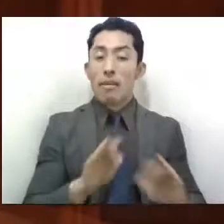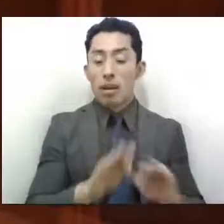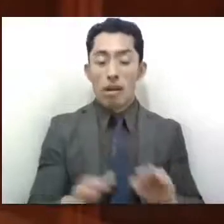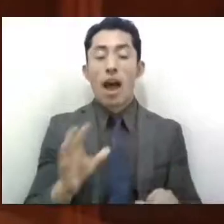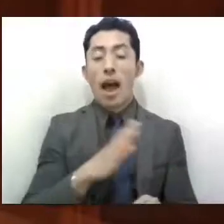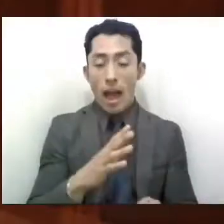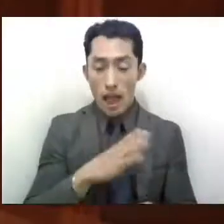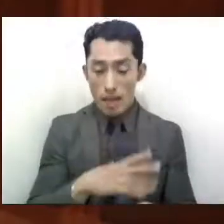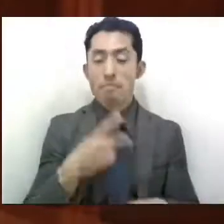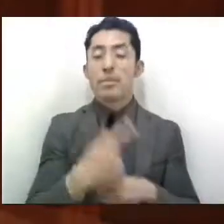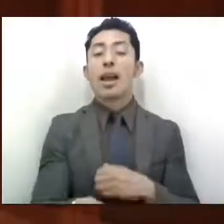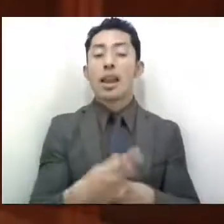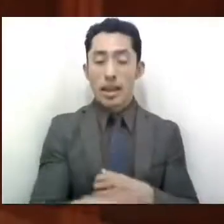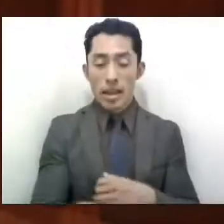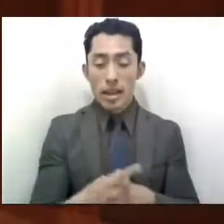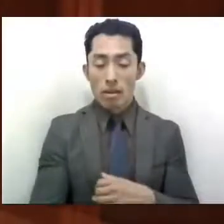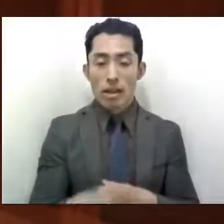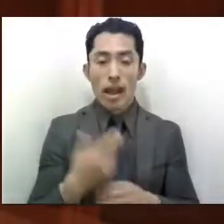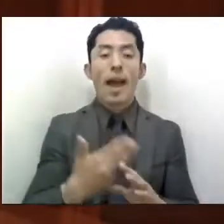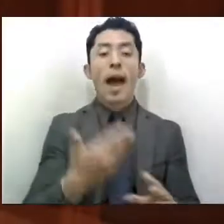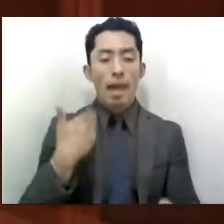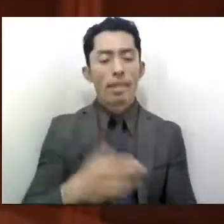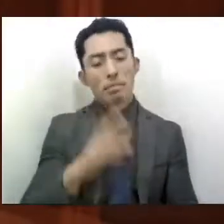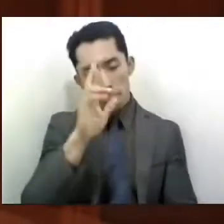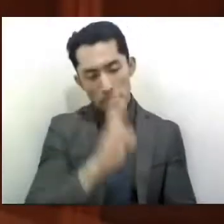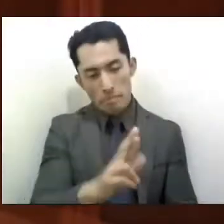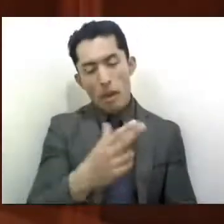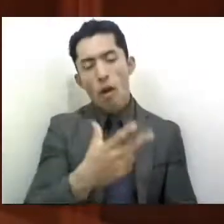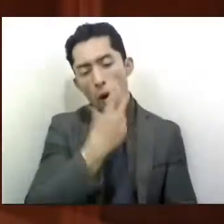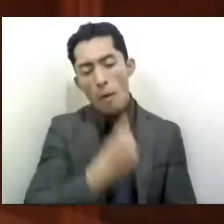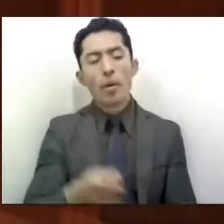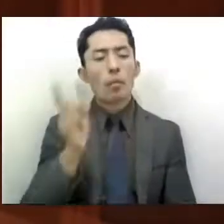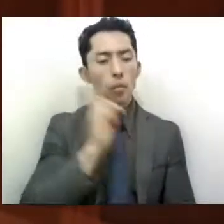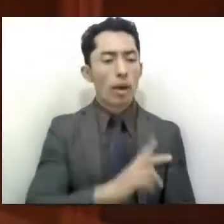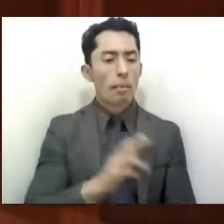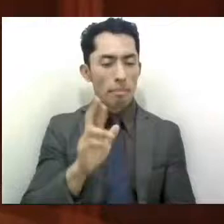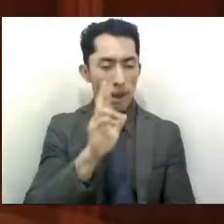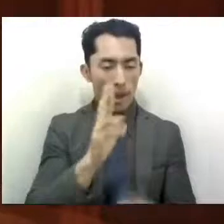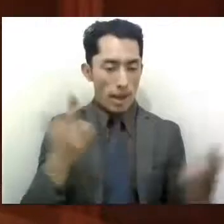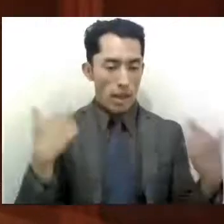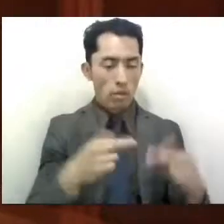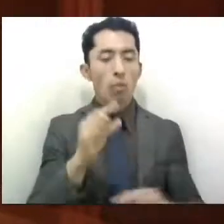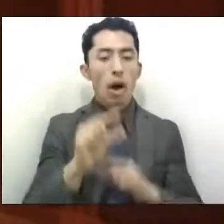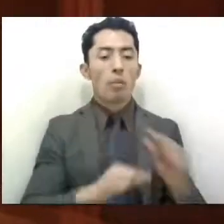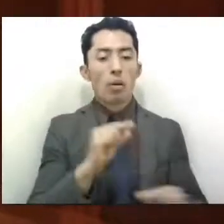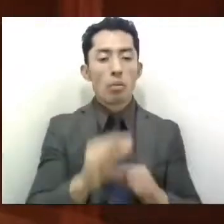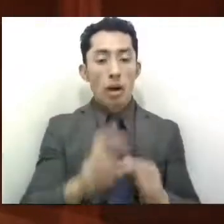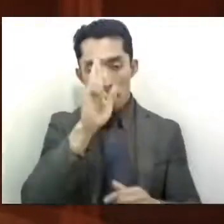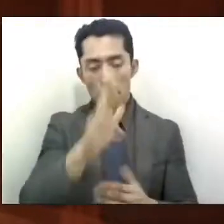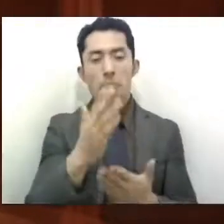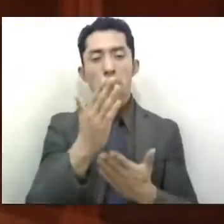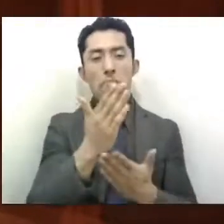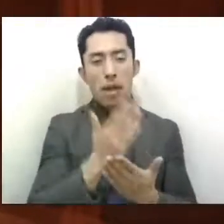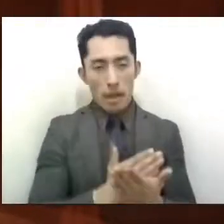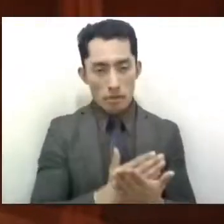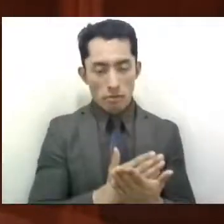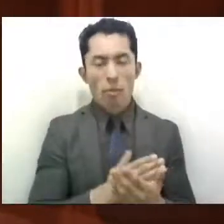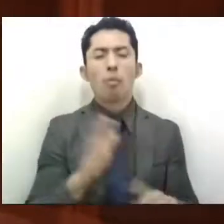que en el pasado se tenía por las y los maestros se ha ido perdiendo como consecuencia de la descomposición